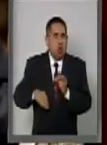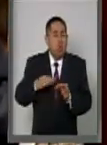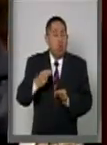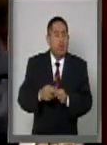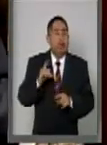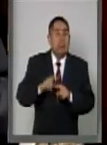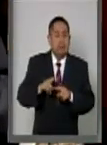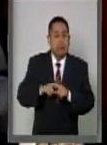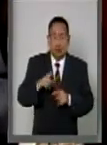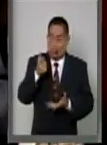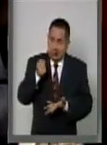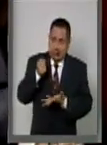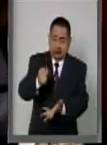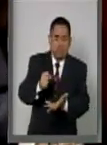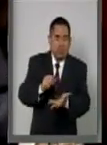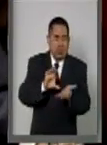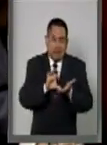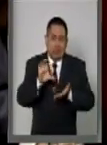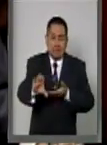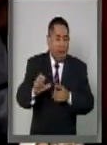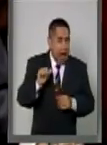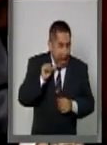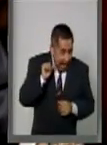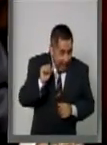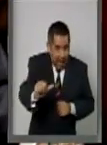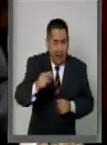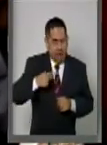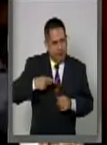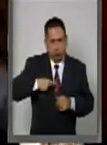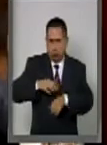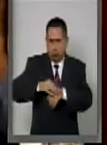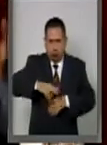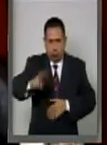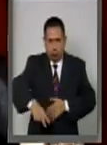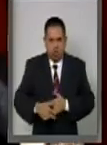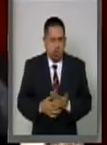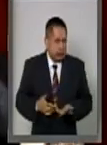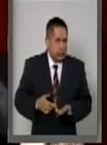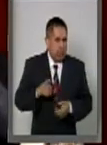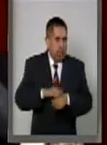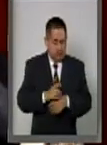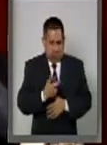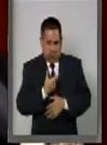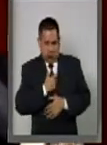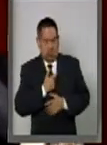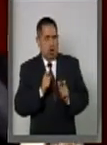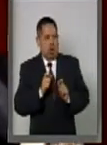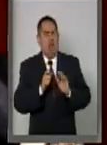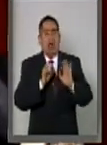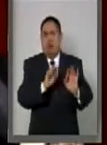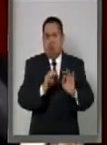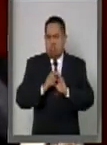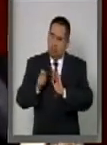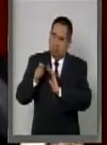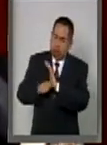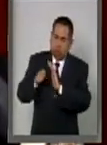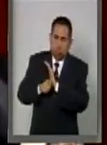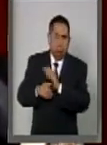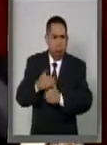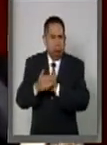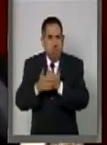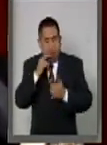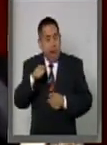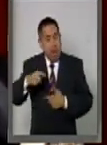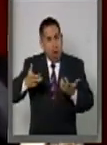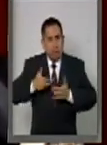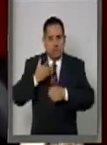que los recursos se pongan directamente en manos de los beneficiarios, ello los empodera a que sean parte del ejercicio de